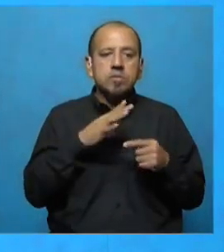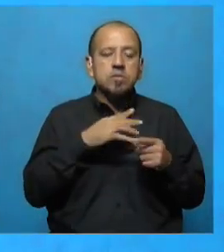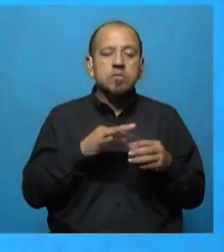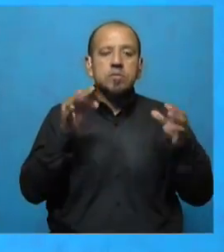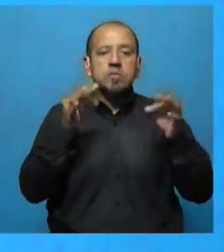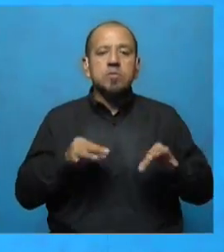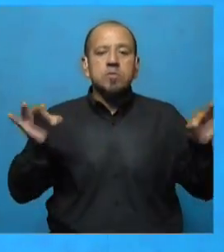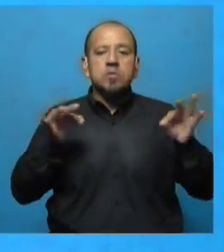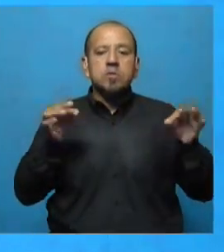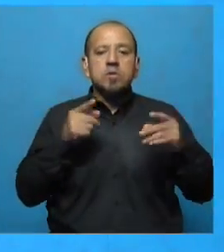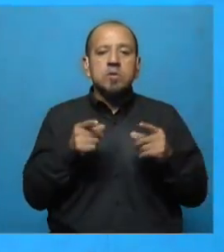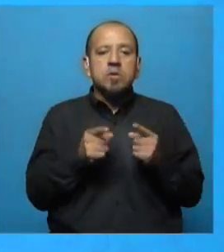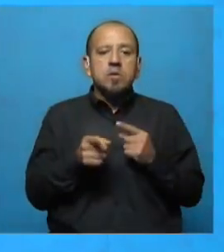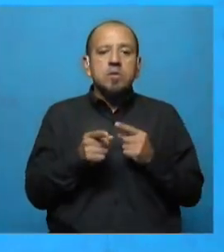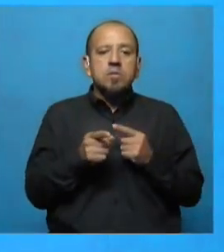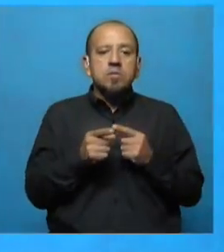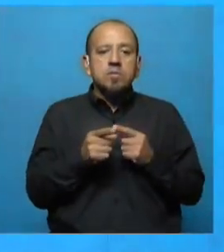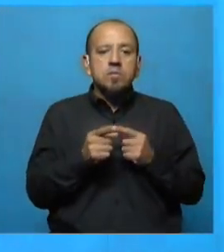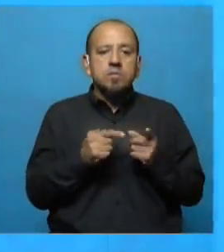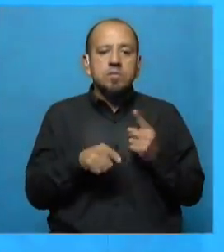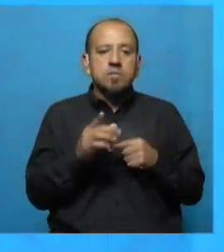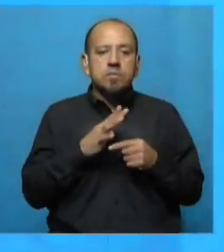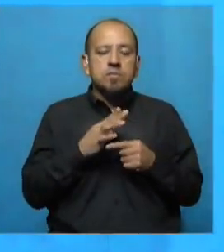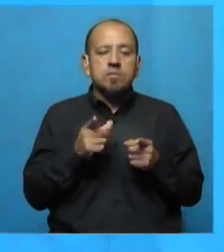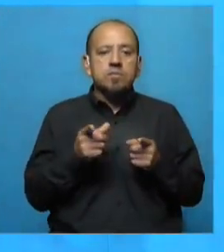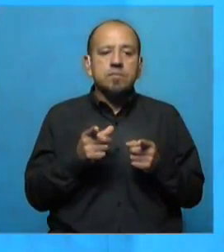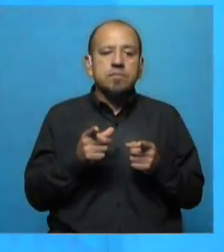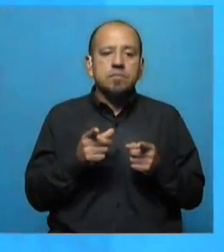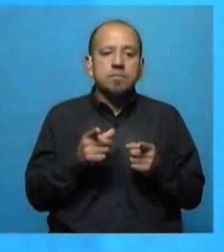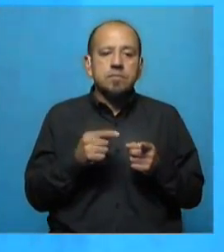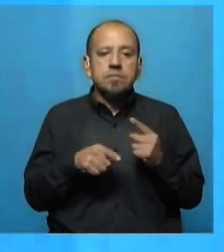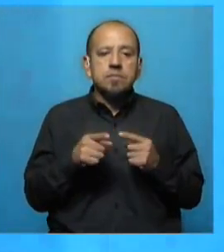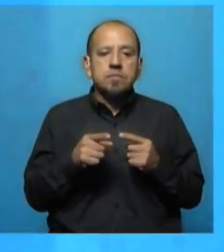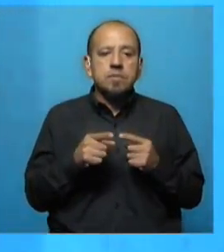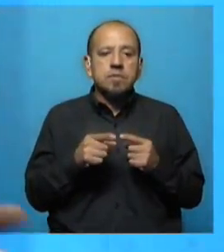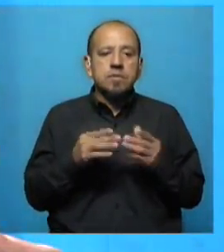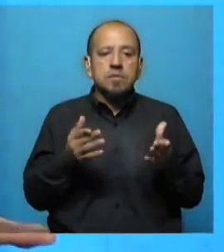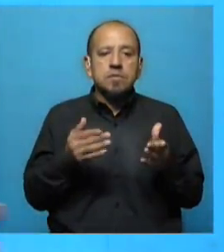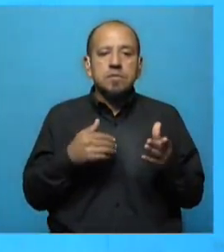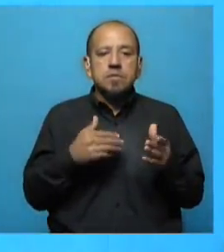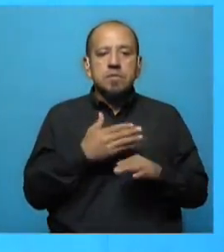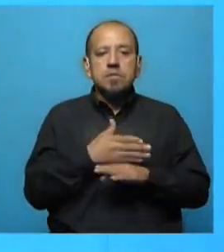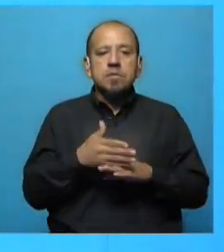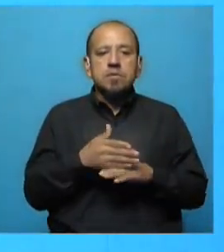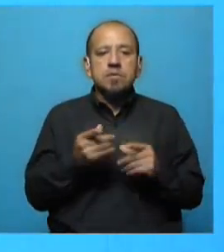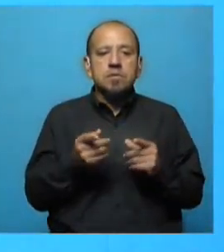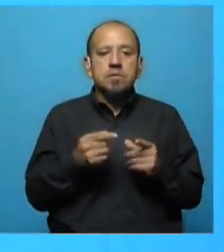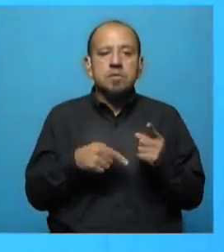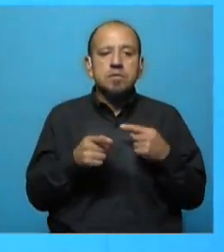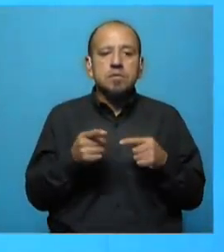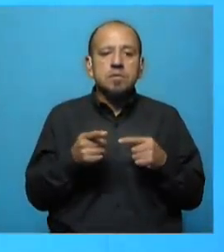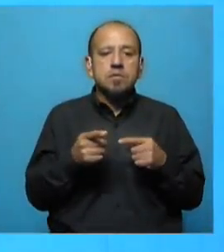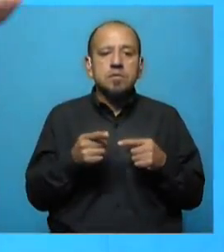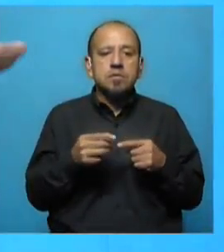música en vivo en todos los programas a mí me encanta eso de todo tipo y bueno y lo después lo nuestro